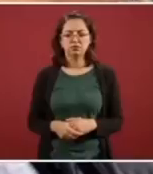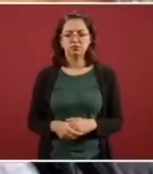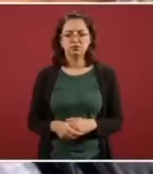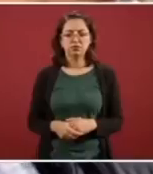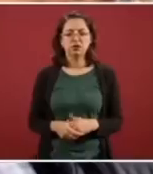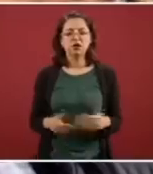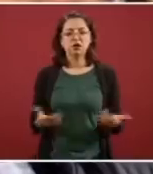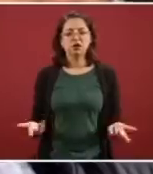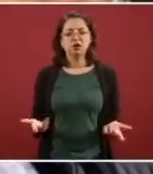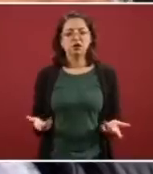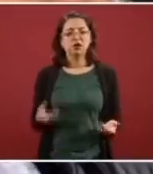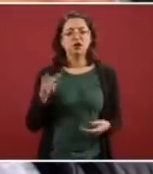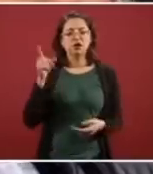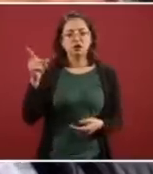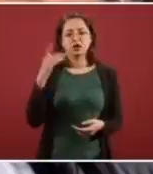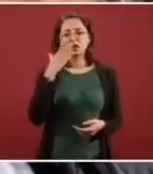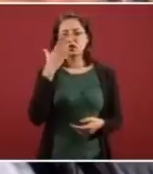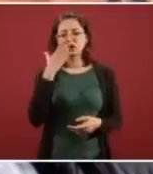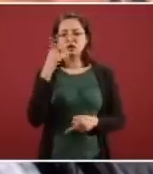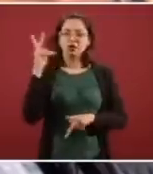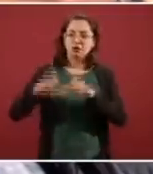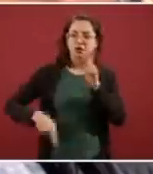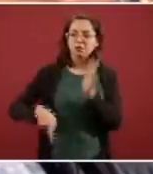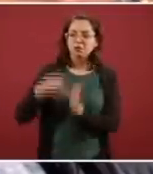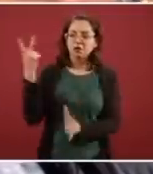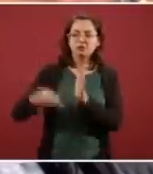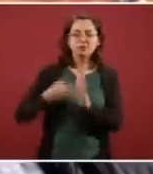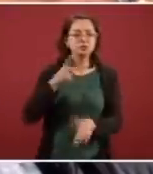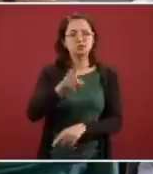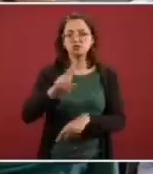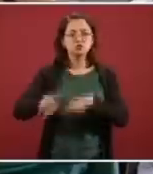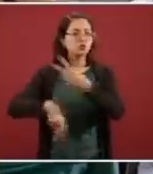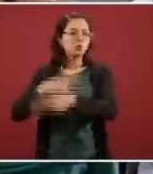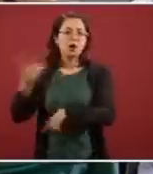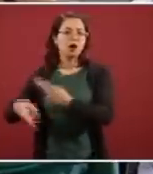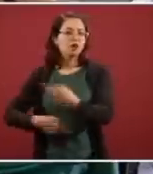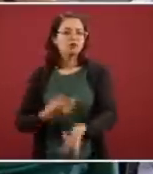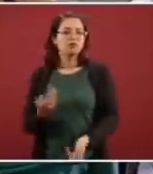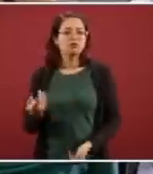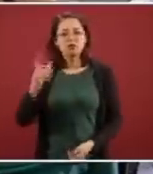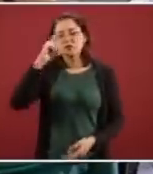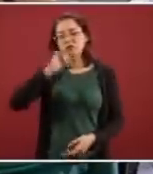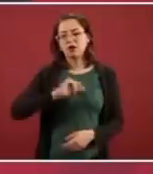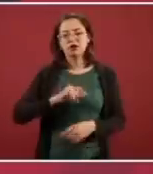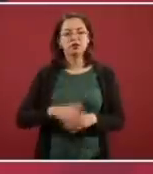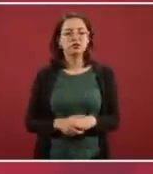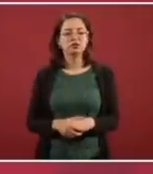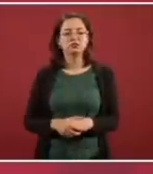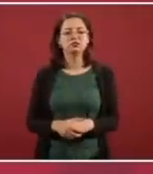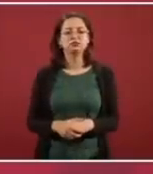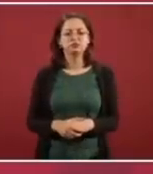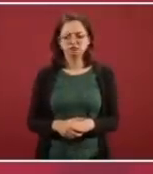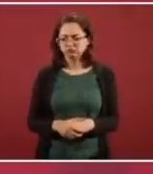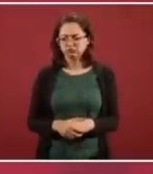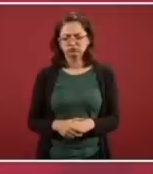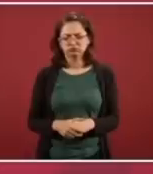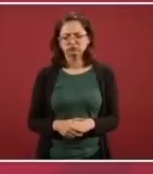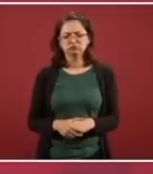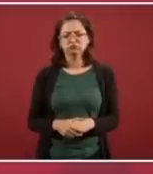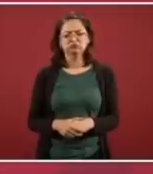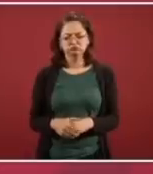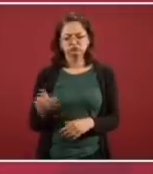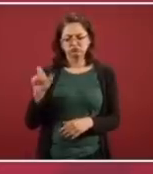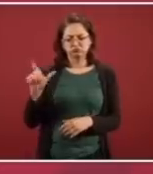porque también los ha dejado plantados a la gente de Sonora varias veces. Bueno, vamos a… Él me ha dicho que ha ido. De